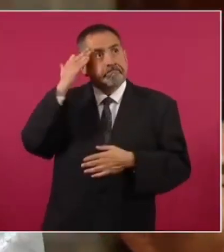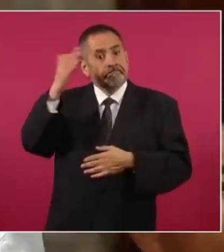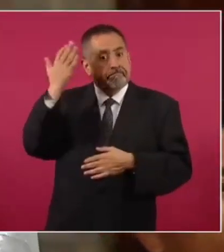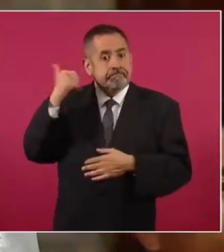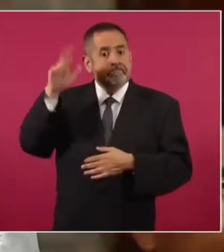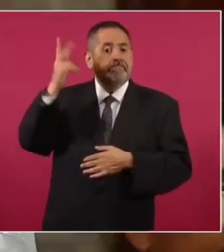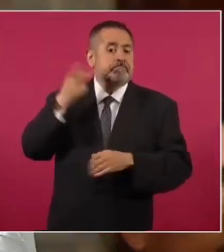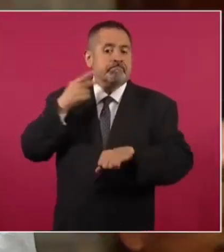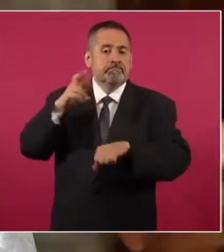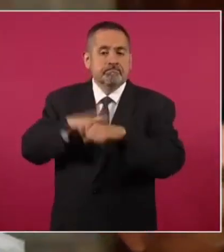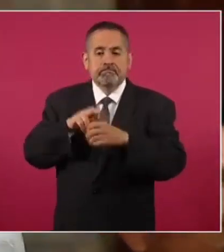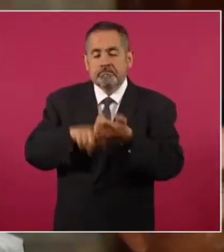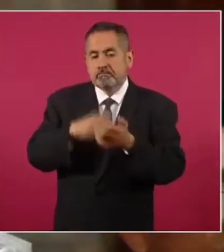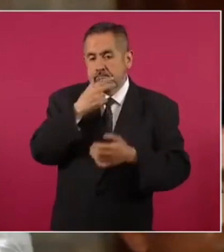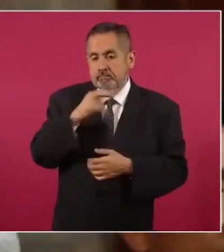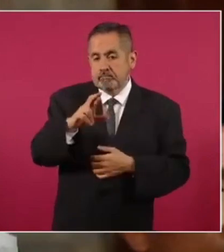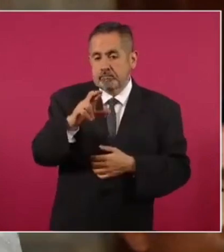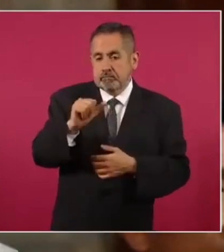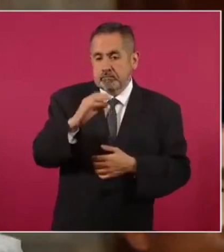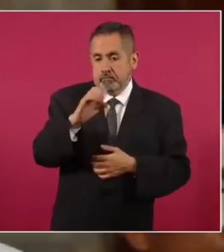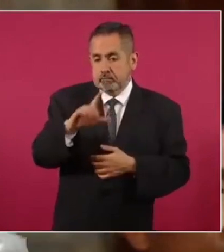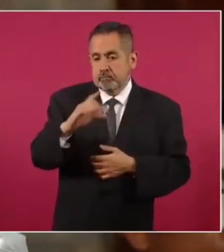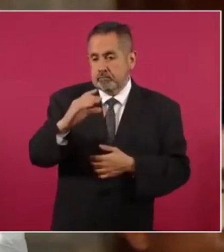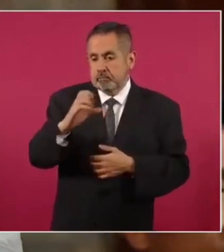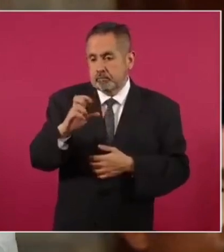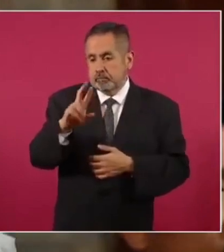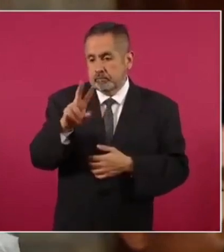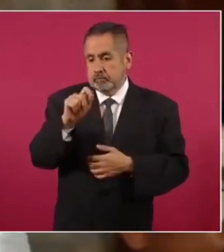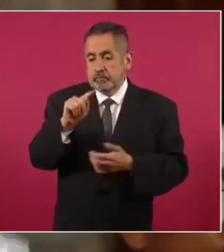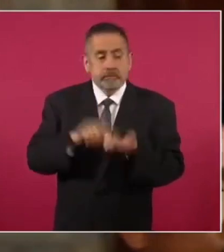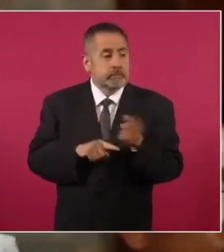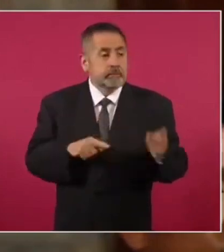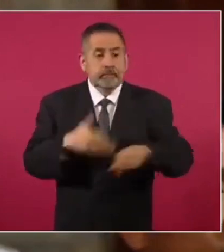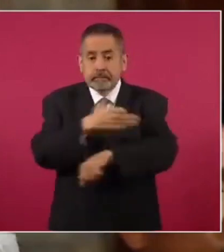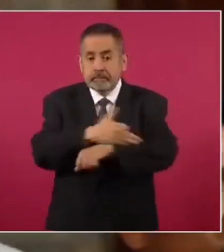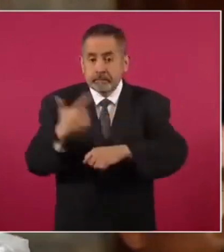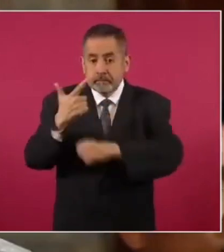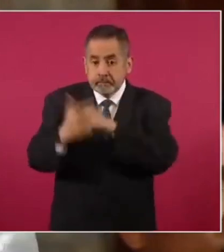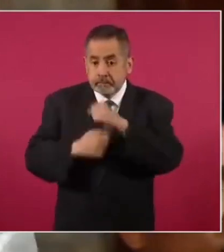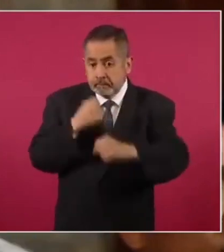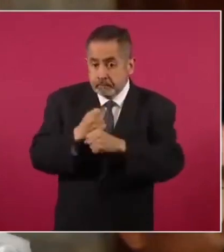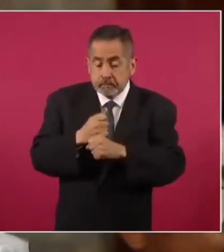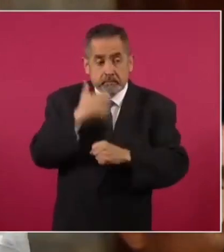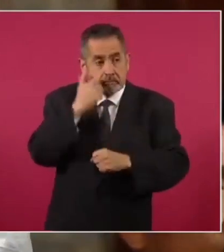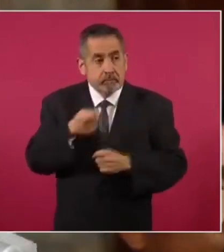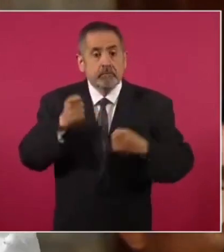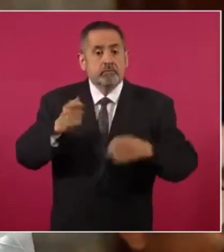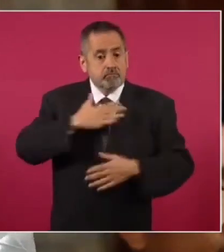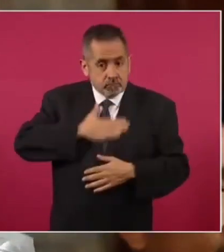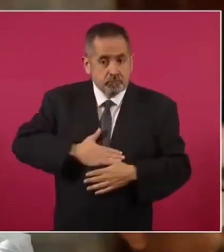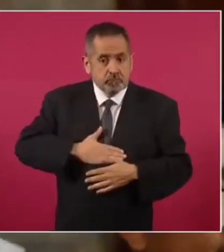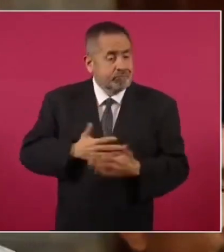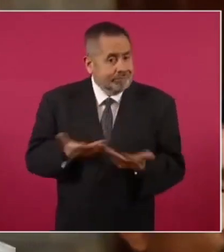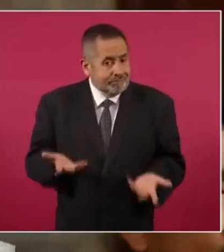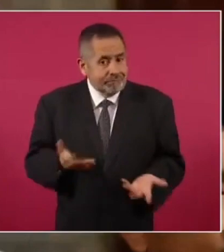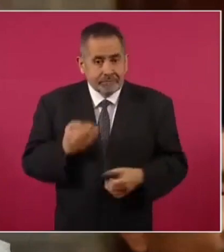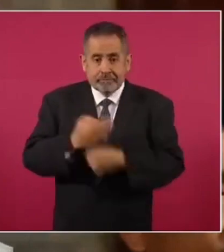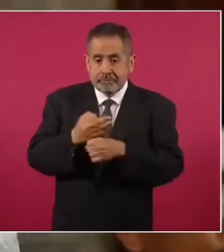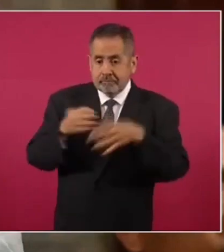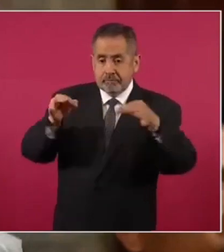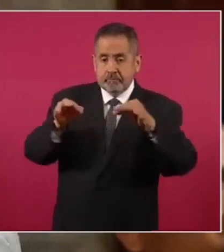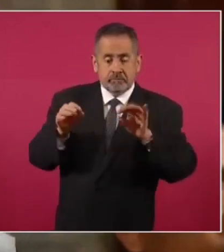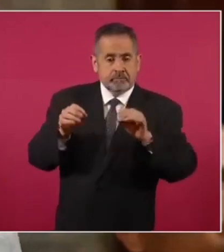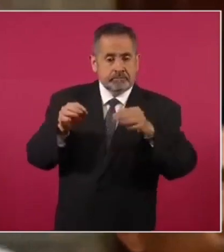la Procuraduría Raúl Cervantes. La familia ha estado durante 7 años buscando pues justicia. Entregaron aquí una